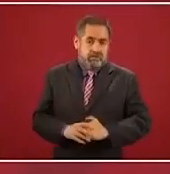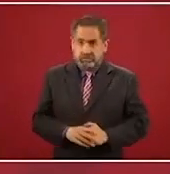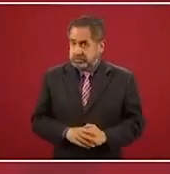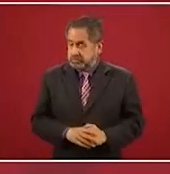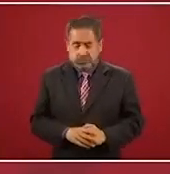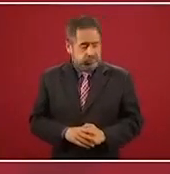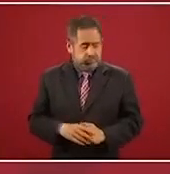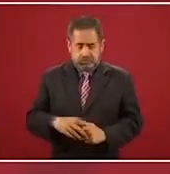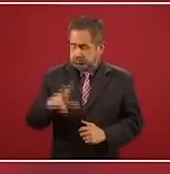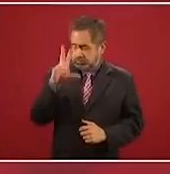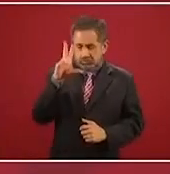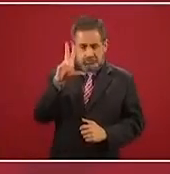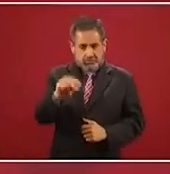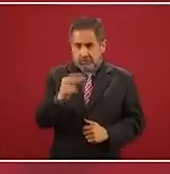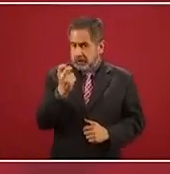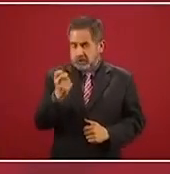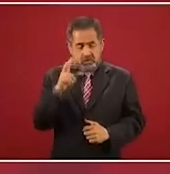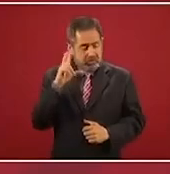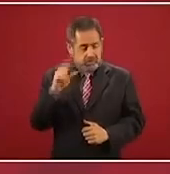No vamos